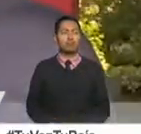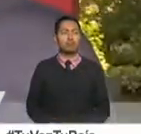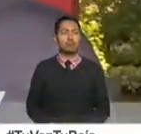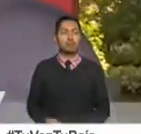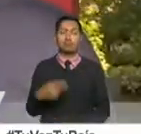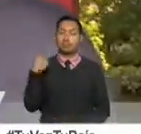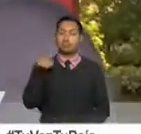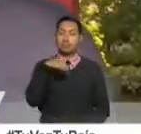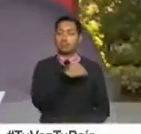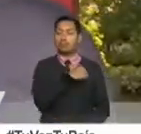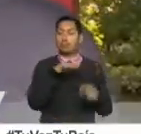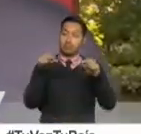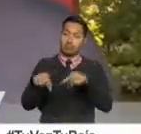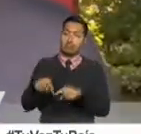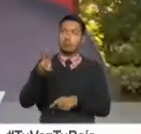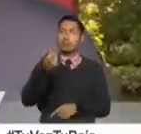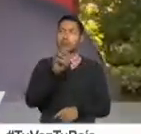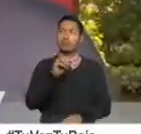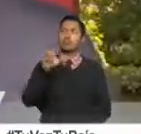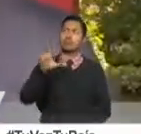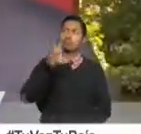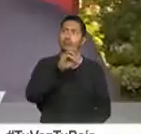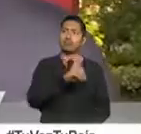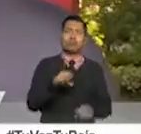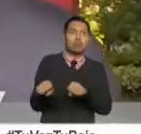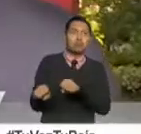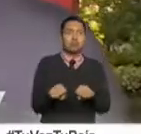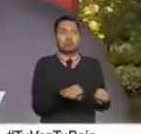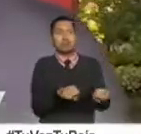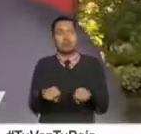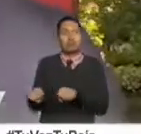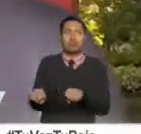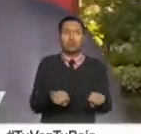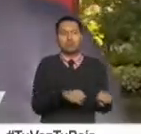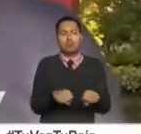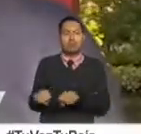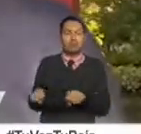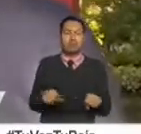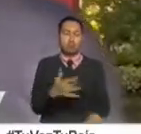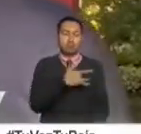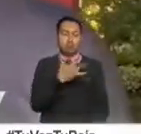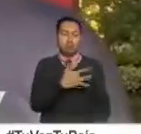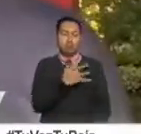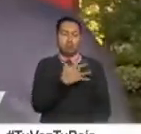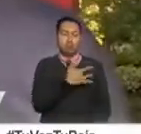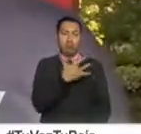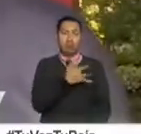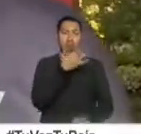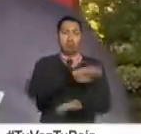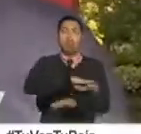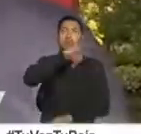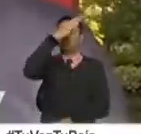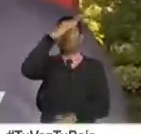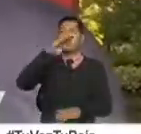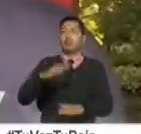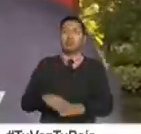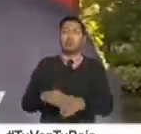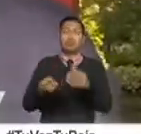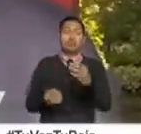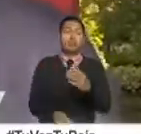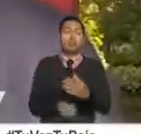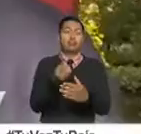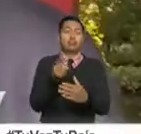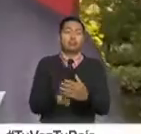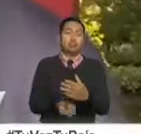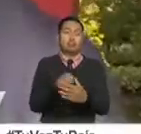Hemos tenido, no sé, 20, 30, 40 temblores o sacudidas donde se podía sentir la tierra temblando. Y mientras estábamos